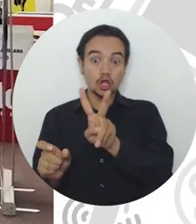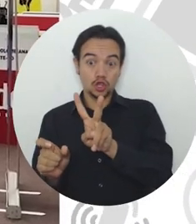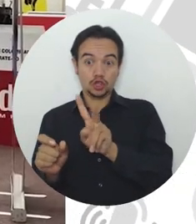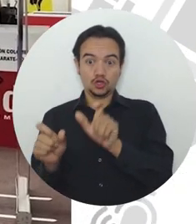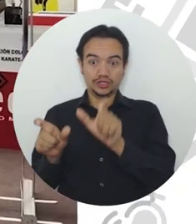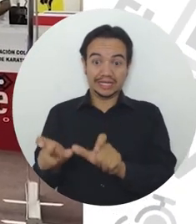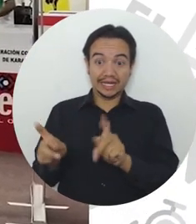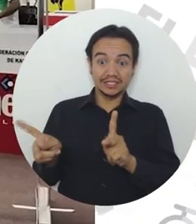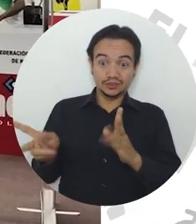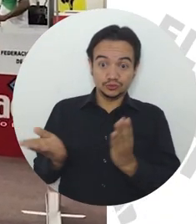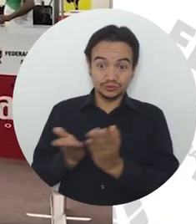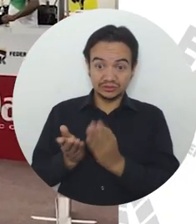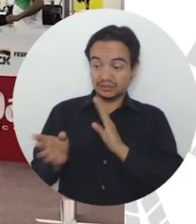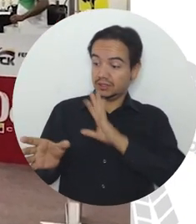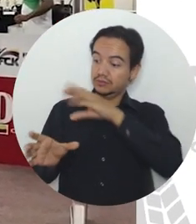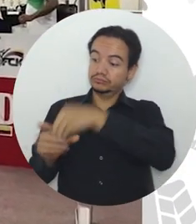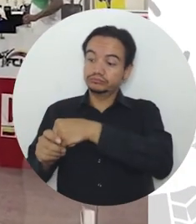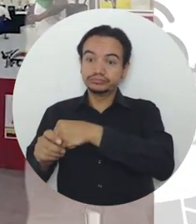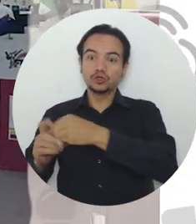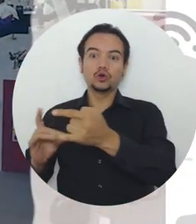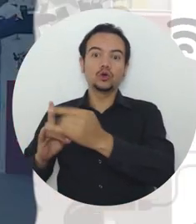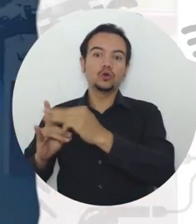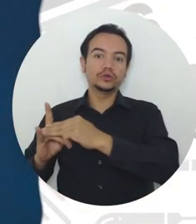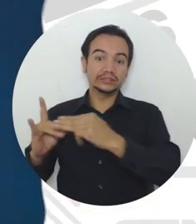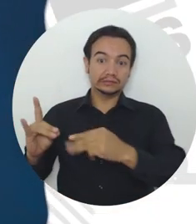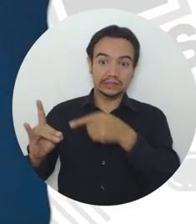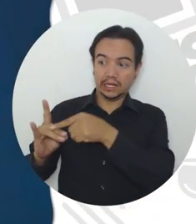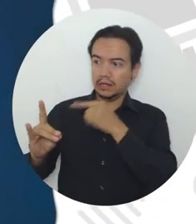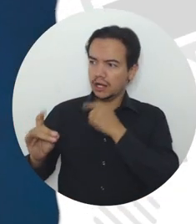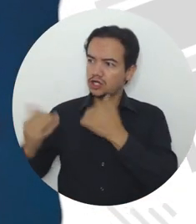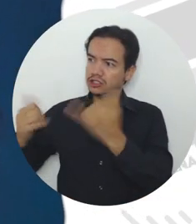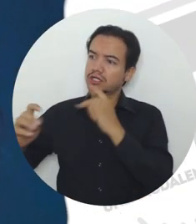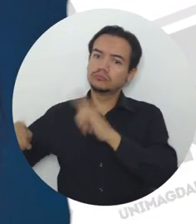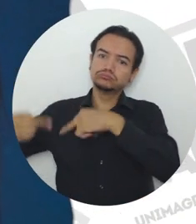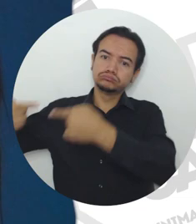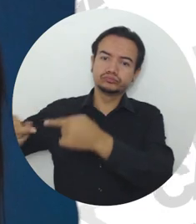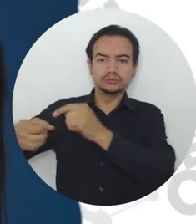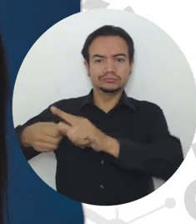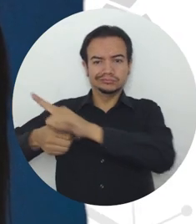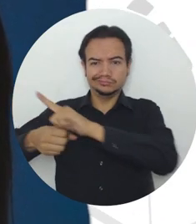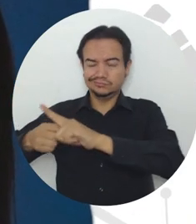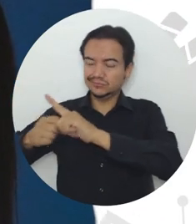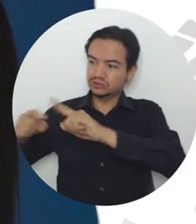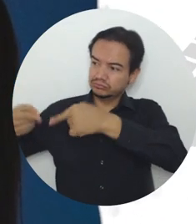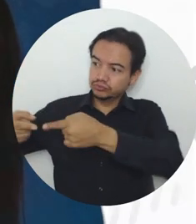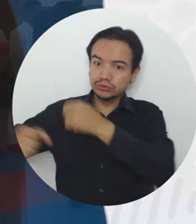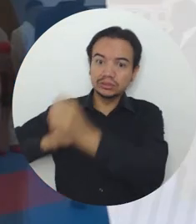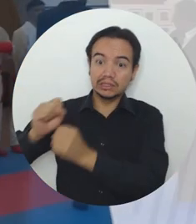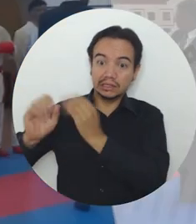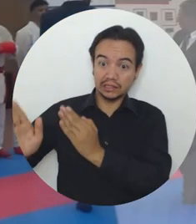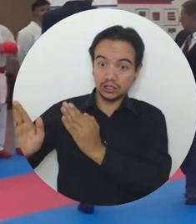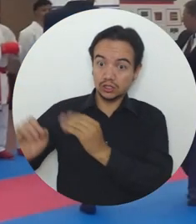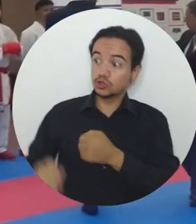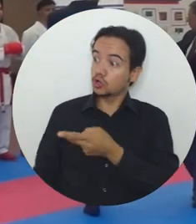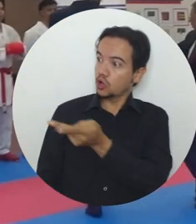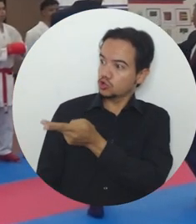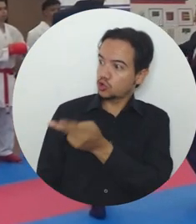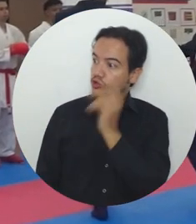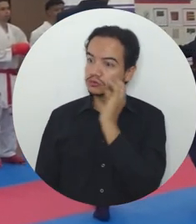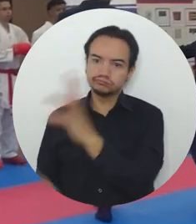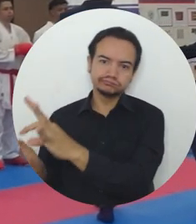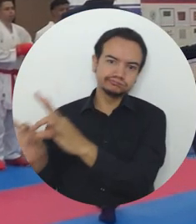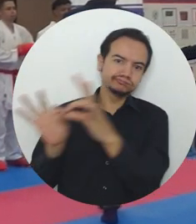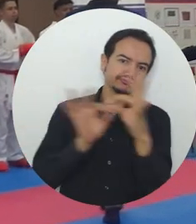Después de representar al departamento en el Campeonato Nacional Interligas de Karate-Do, dos estudiantes de la Universidad del Magdalena